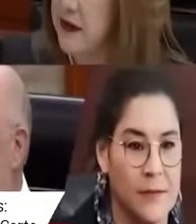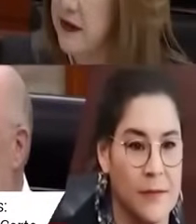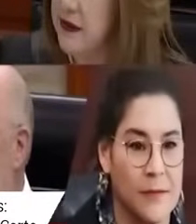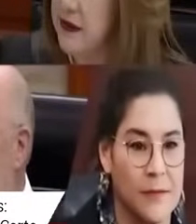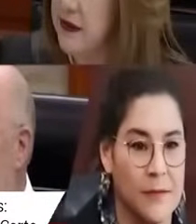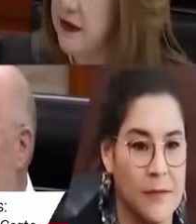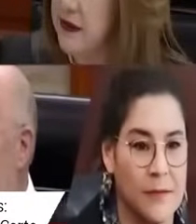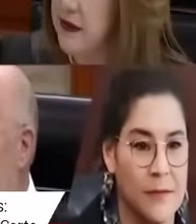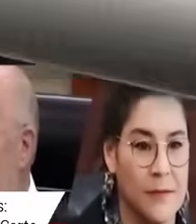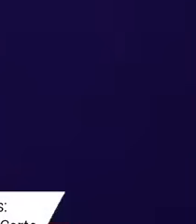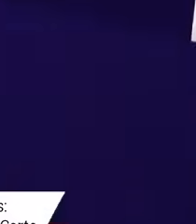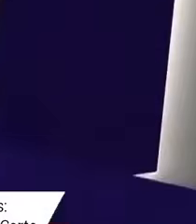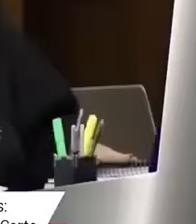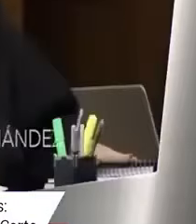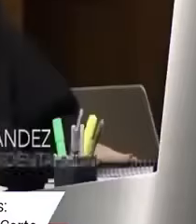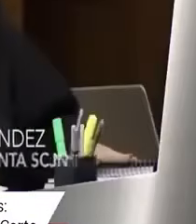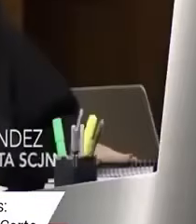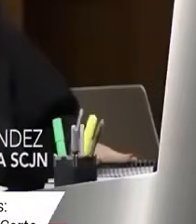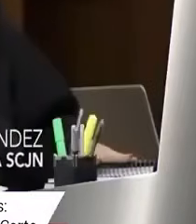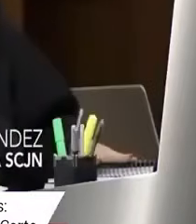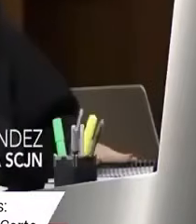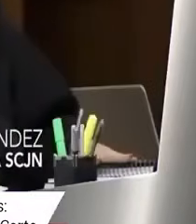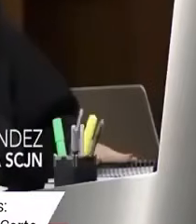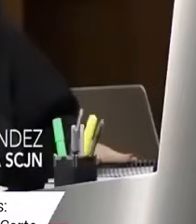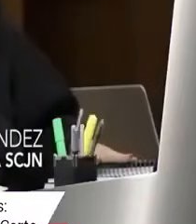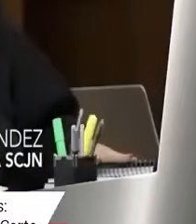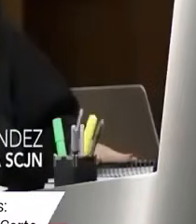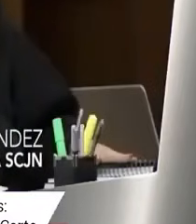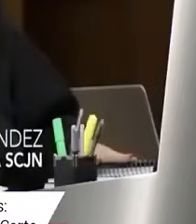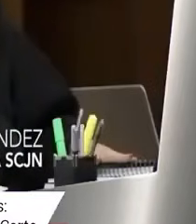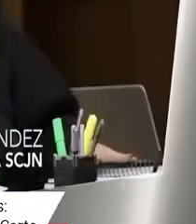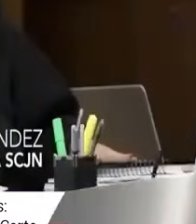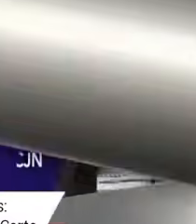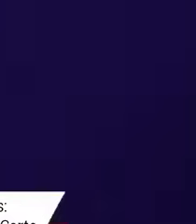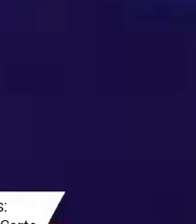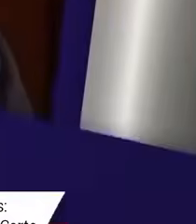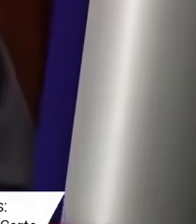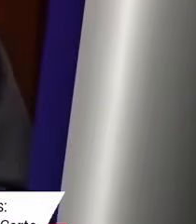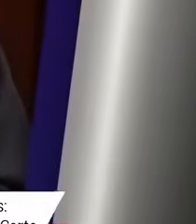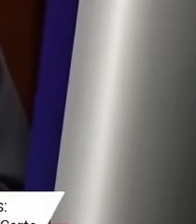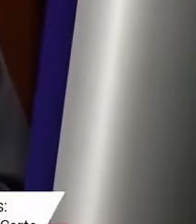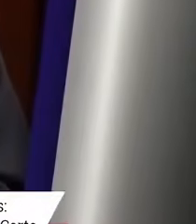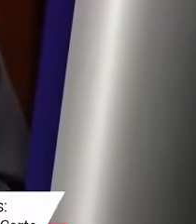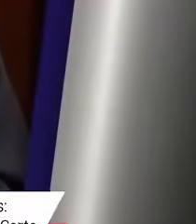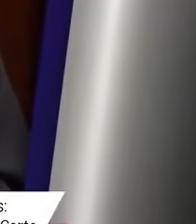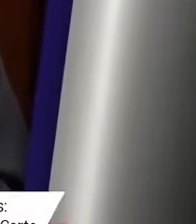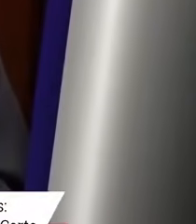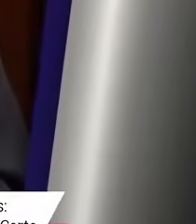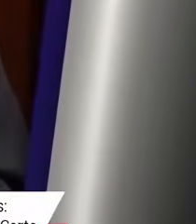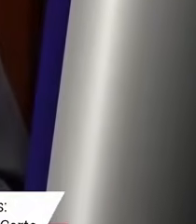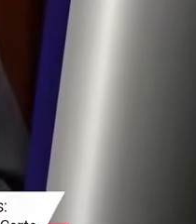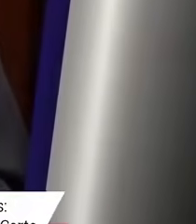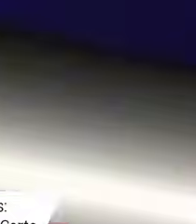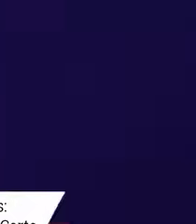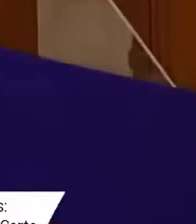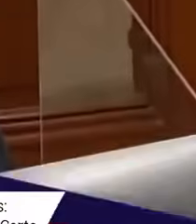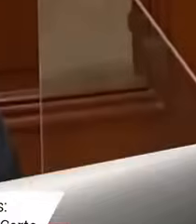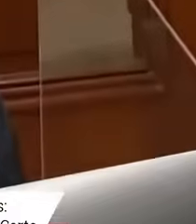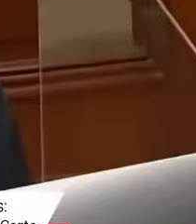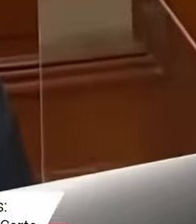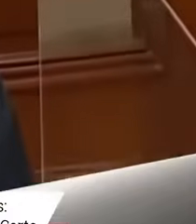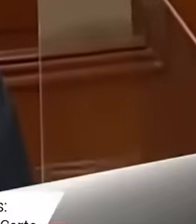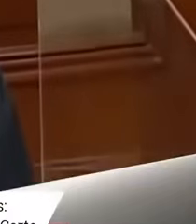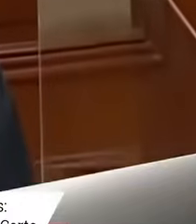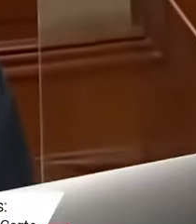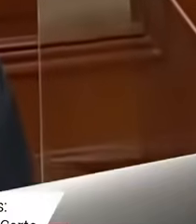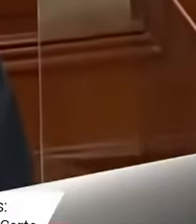no llenó de manera adecuada la papeleta. Entonces, pues sí, es cuando se atiende más a mecanismos leguleyos y